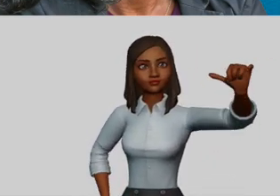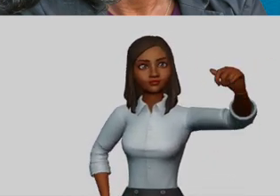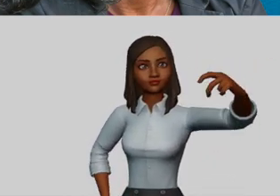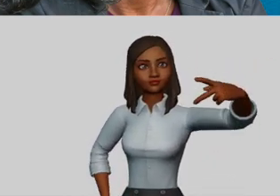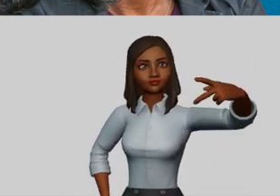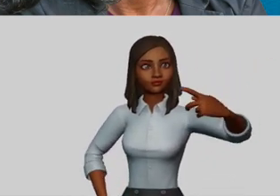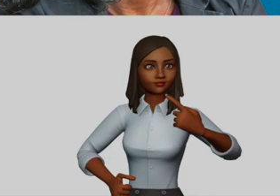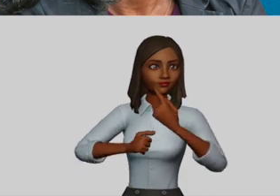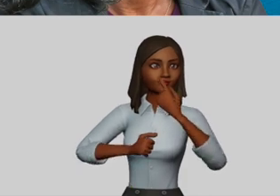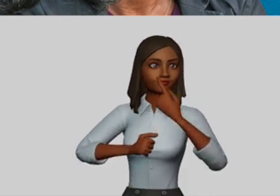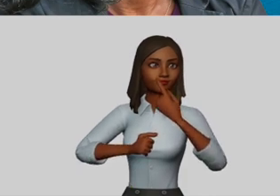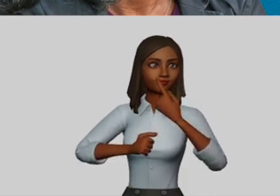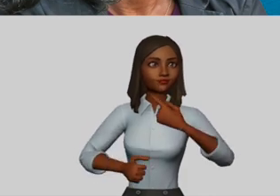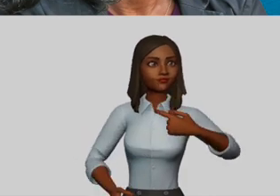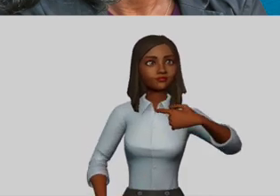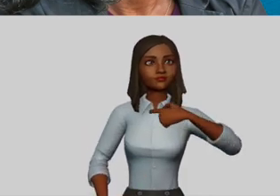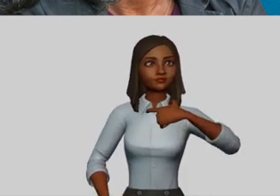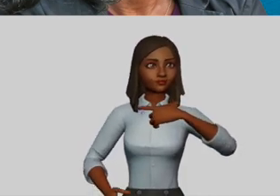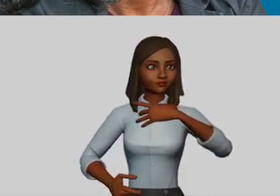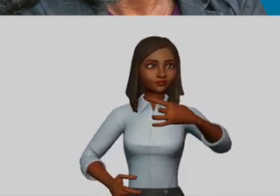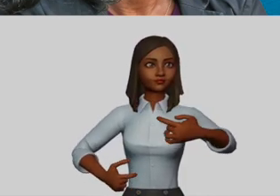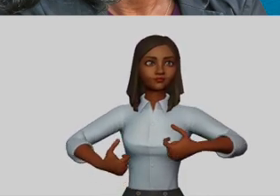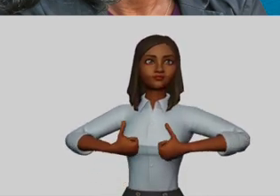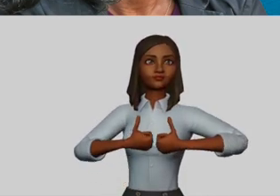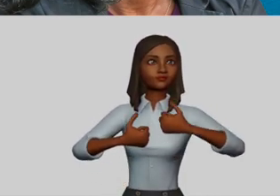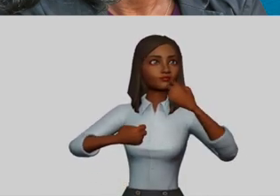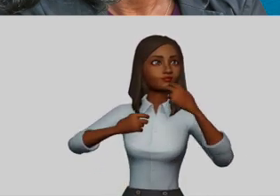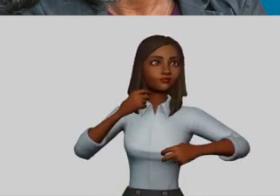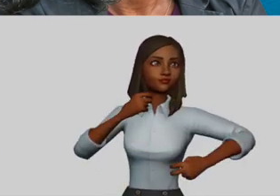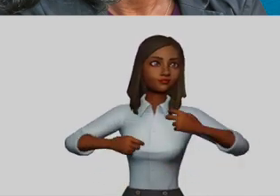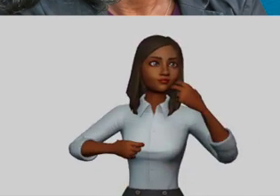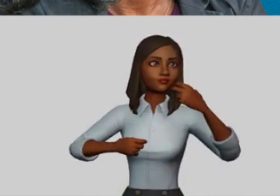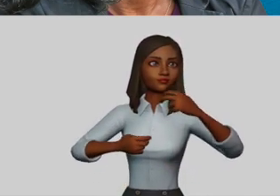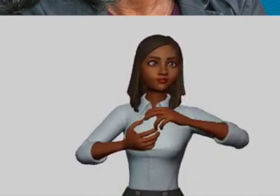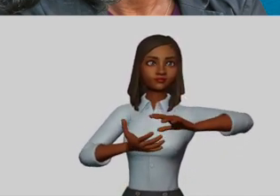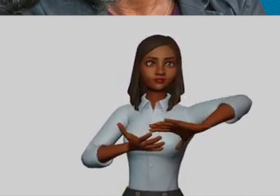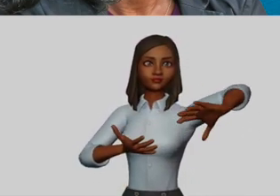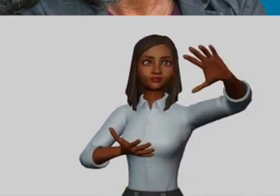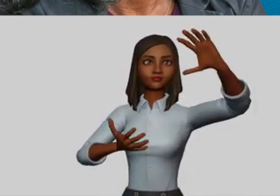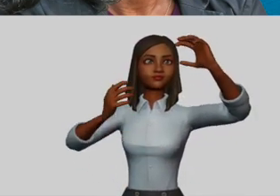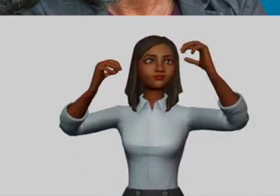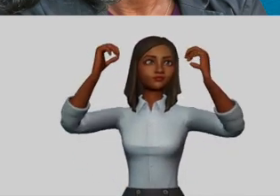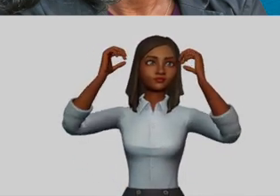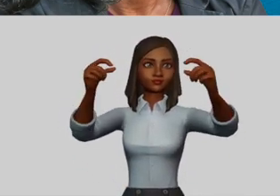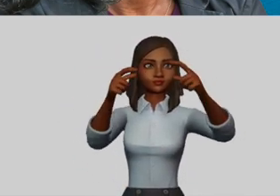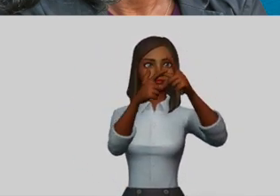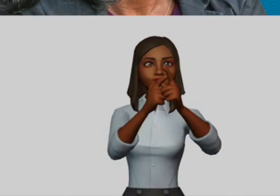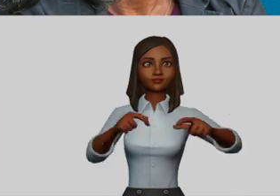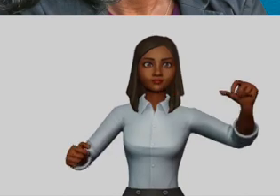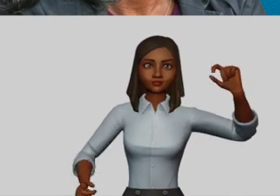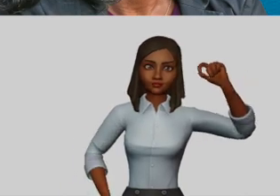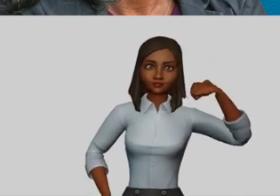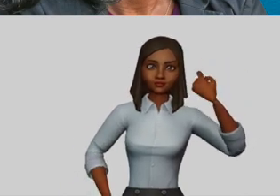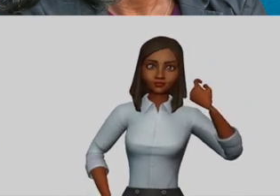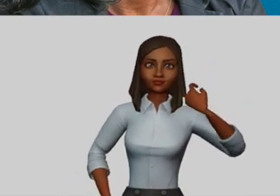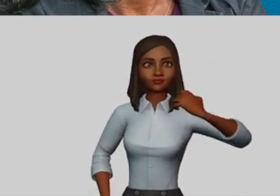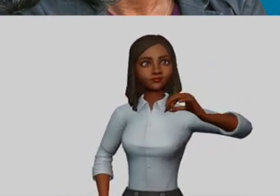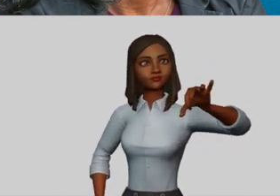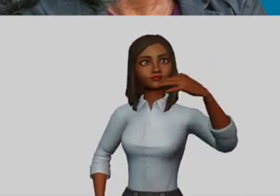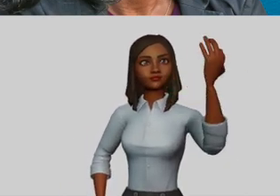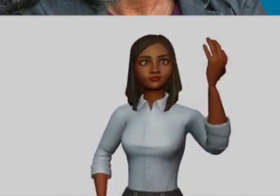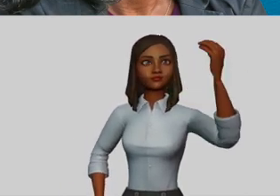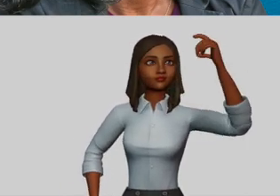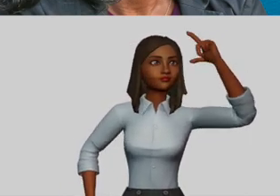tiempo. Cuéntanos de esa, vamos a decir, esa primera experiencia de una segunda lengua para ti. ¿Cómo fue